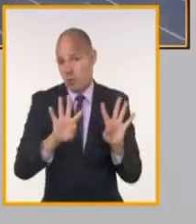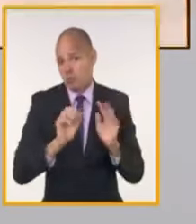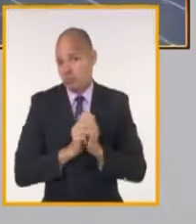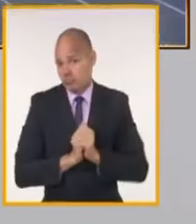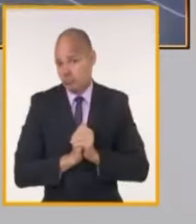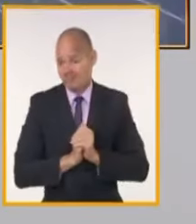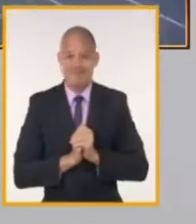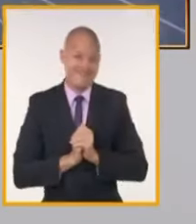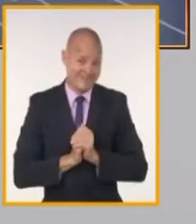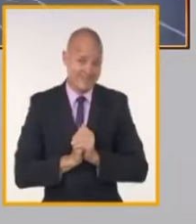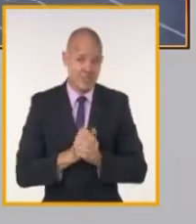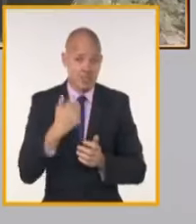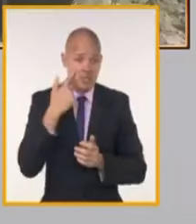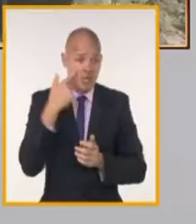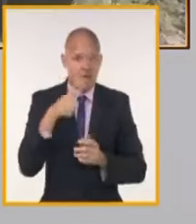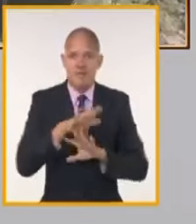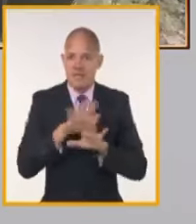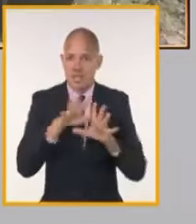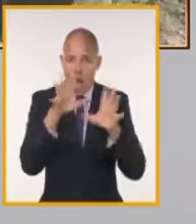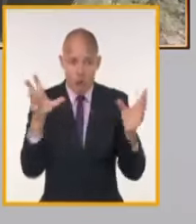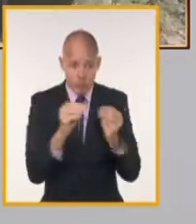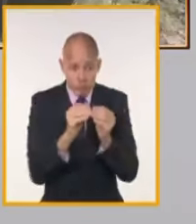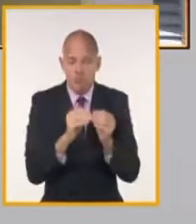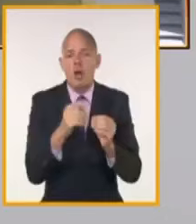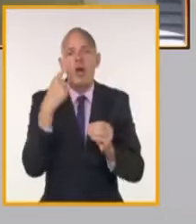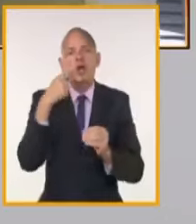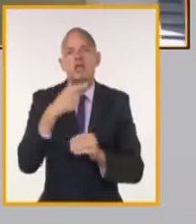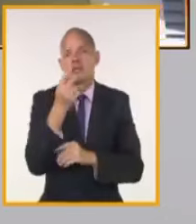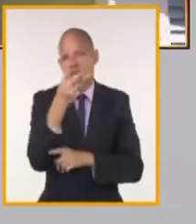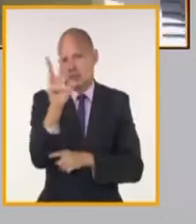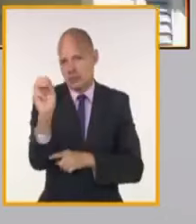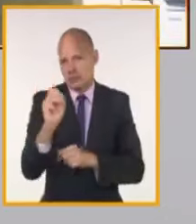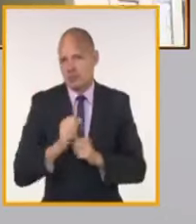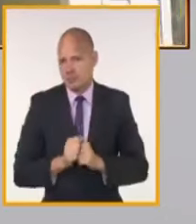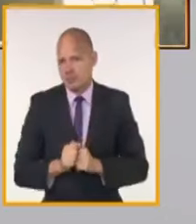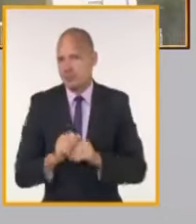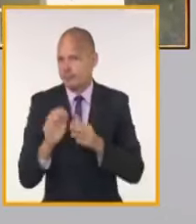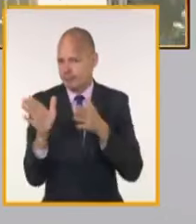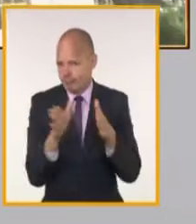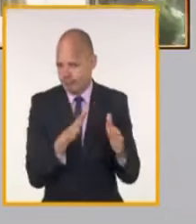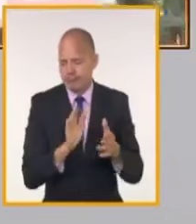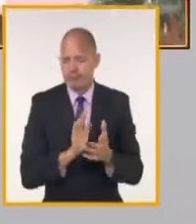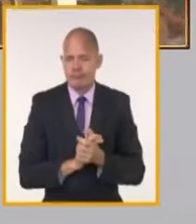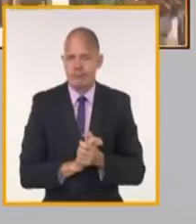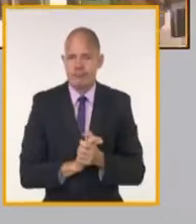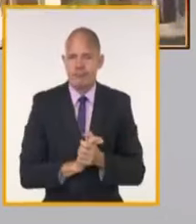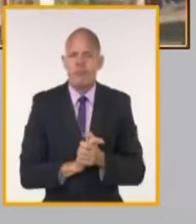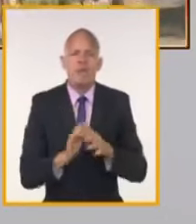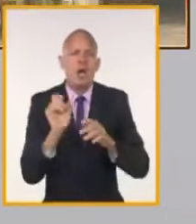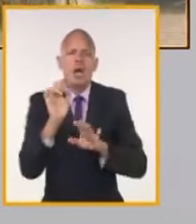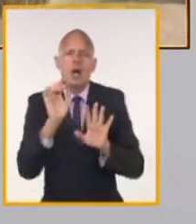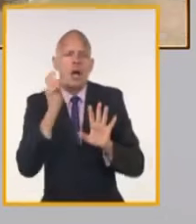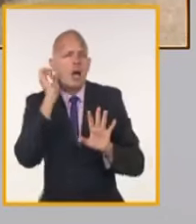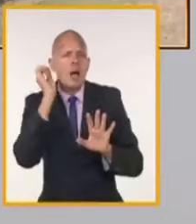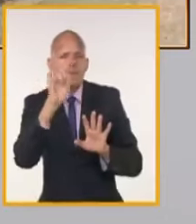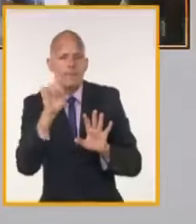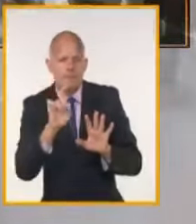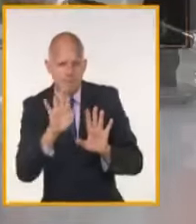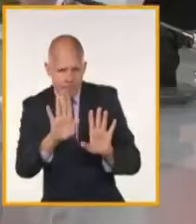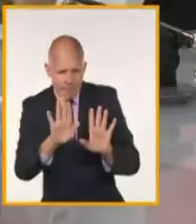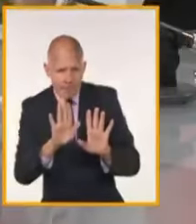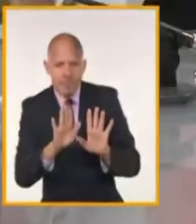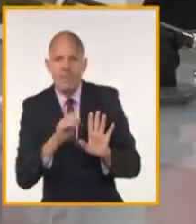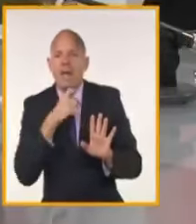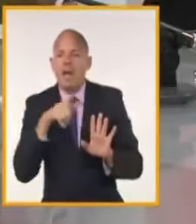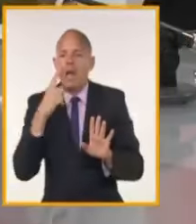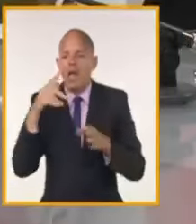decir que ya hay 30 parques ejecutándose ahora otro dato que que ilustra que perdón cuando llegan del puerto van